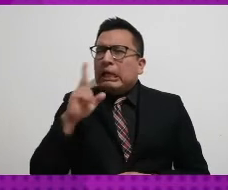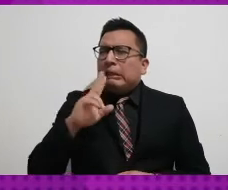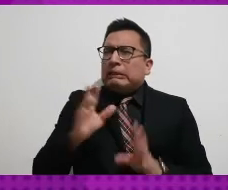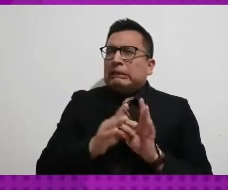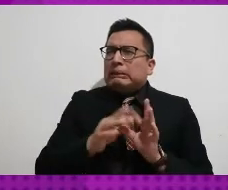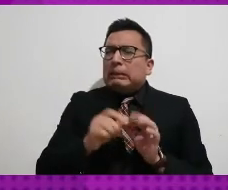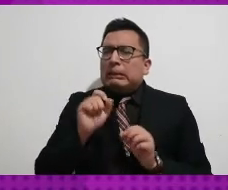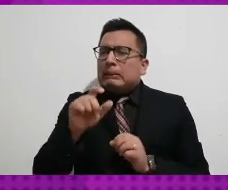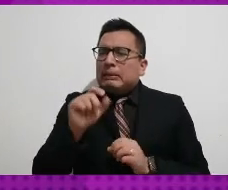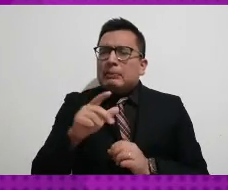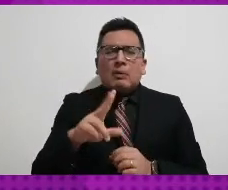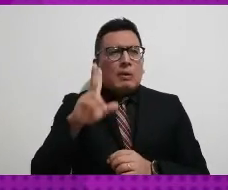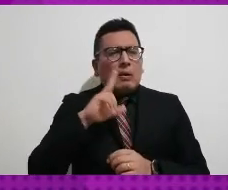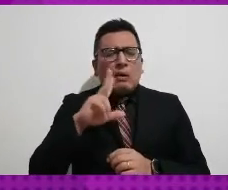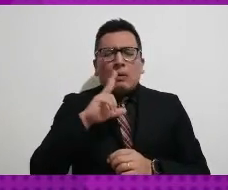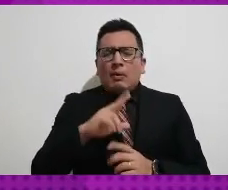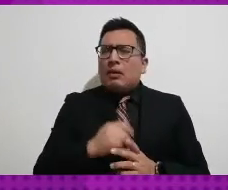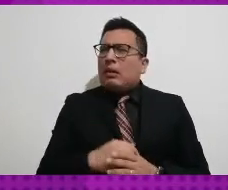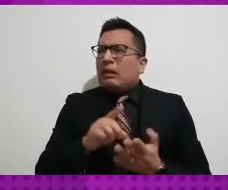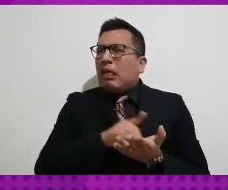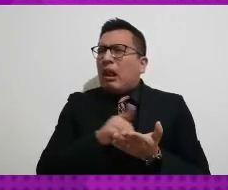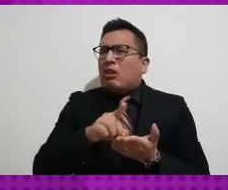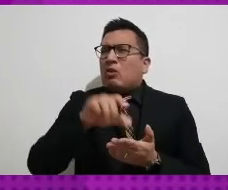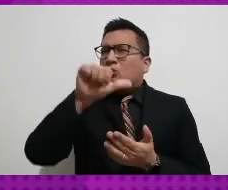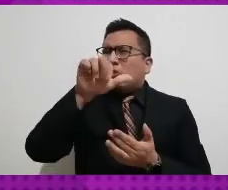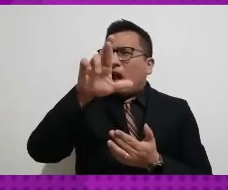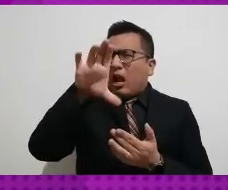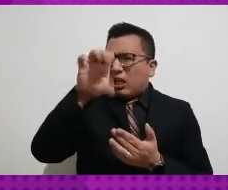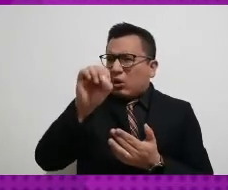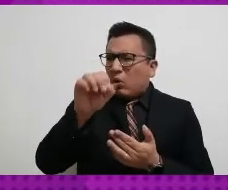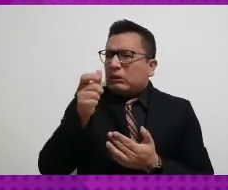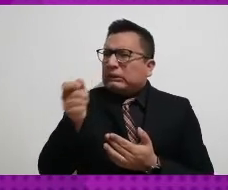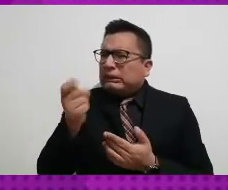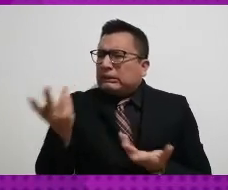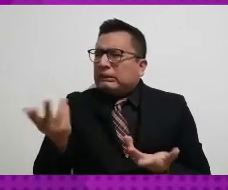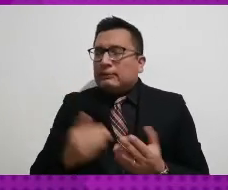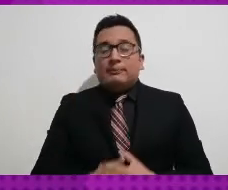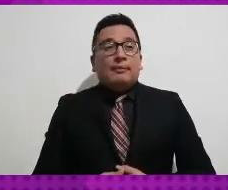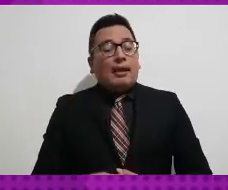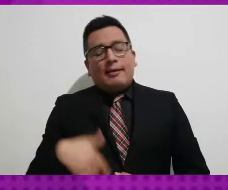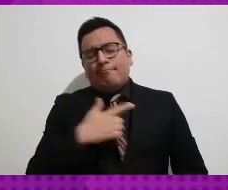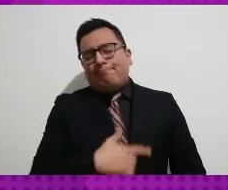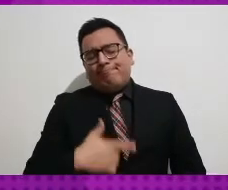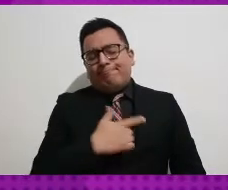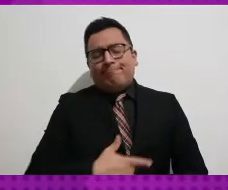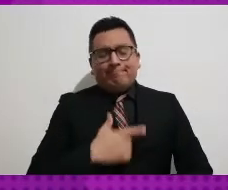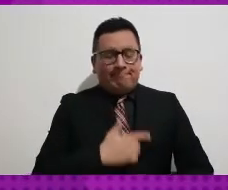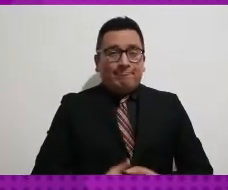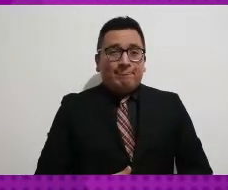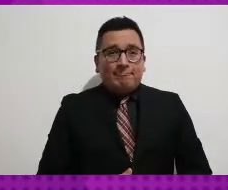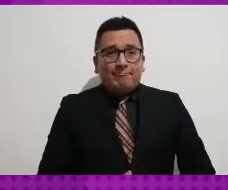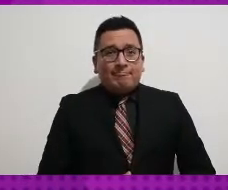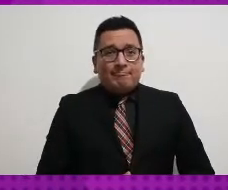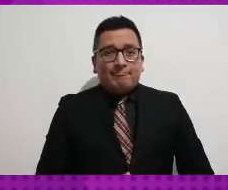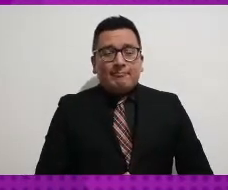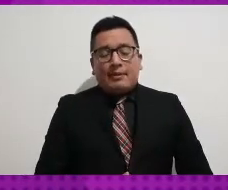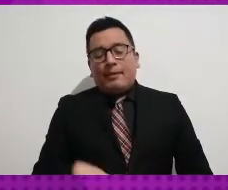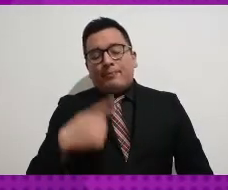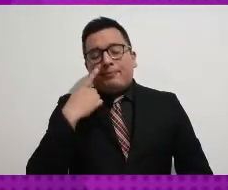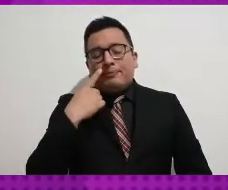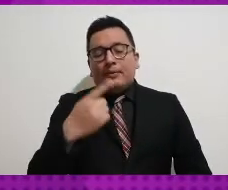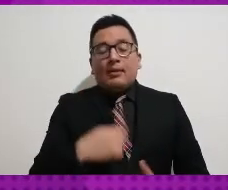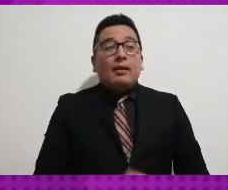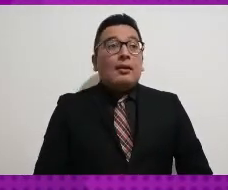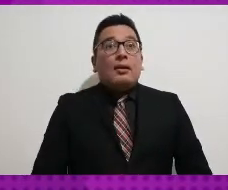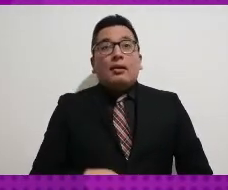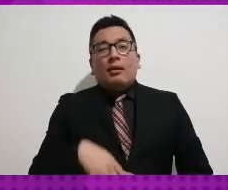explicación de los derechos ARCO, por favor? Claro que sí, con mucho gusto, consejera. Bueno,